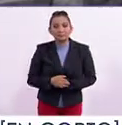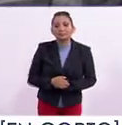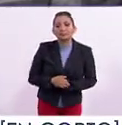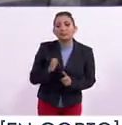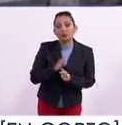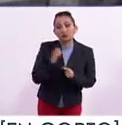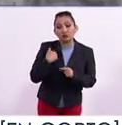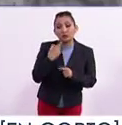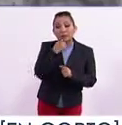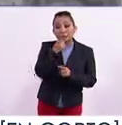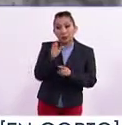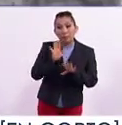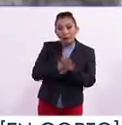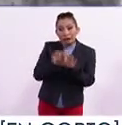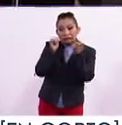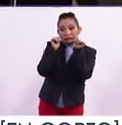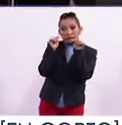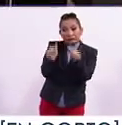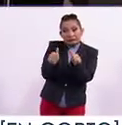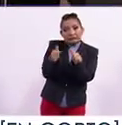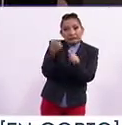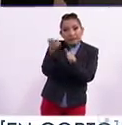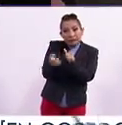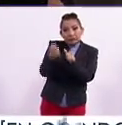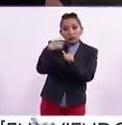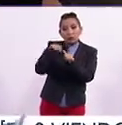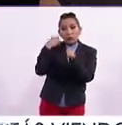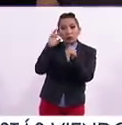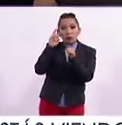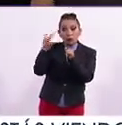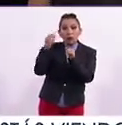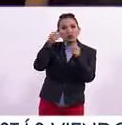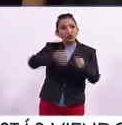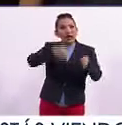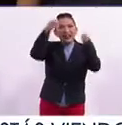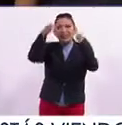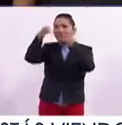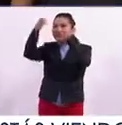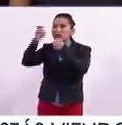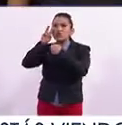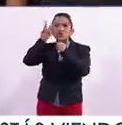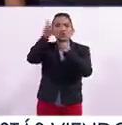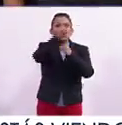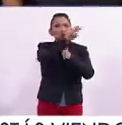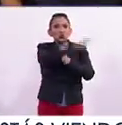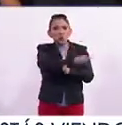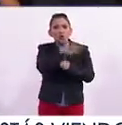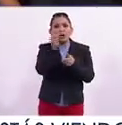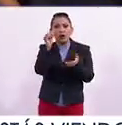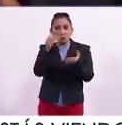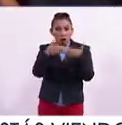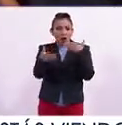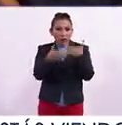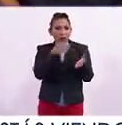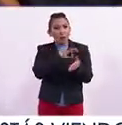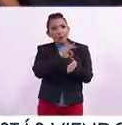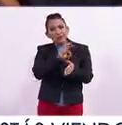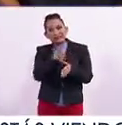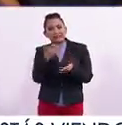más importancia a esto, porque se vio que los edificios, aún los modernos, podían fallar,